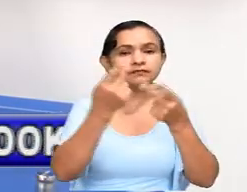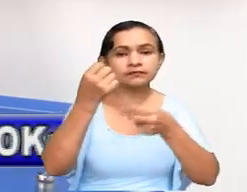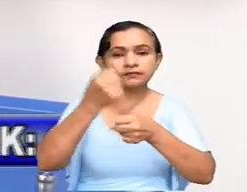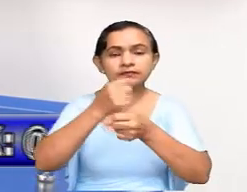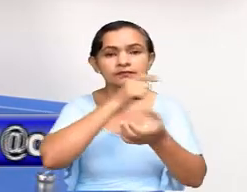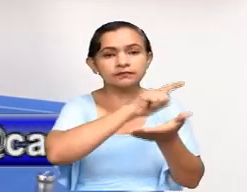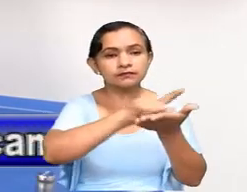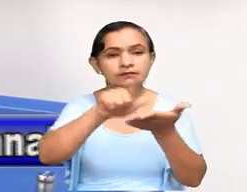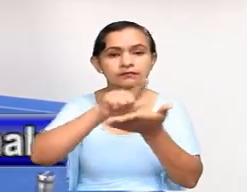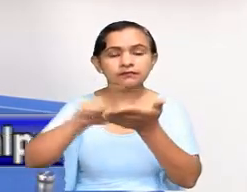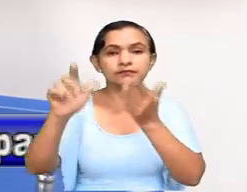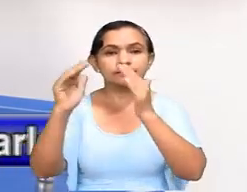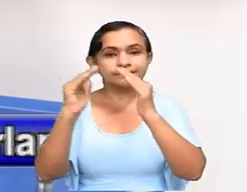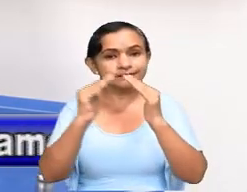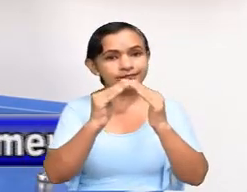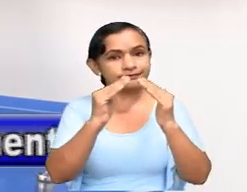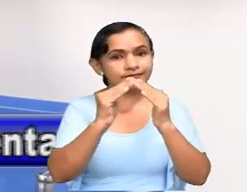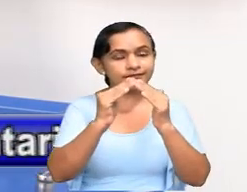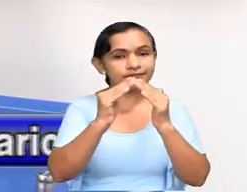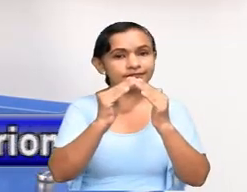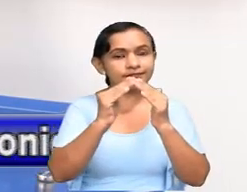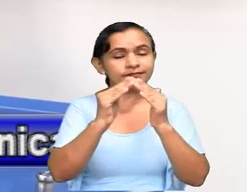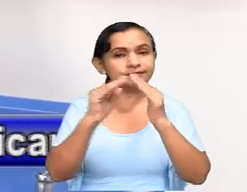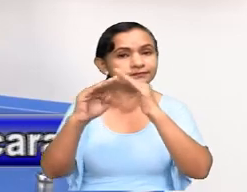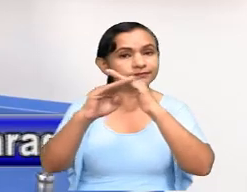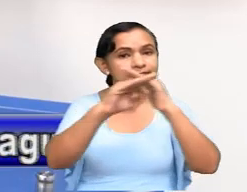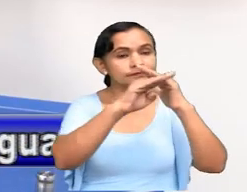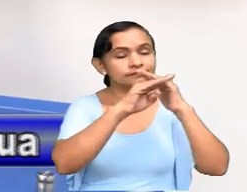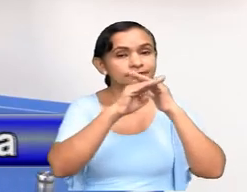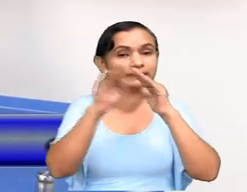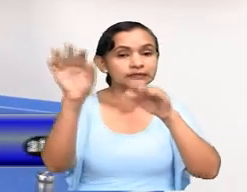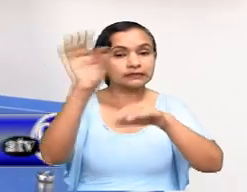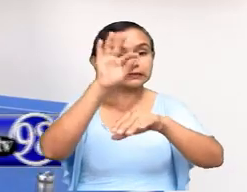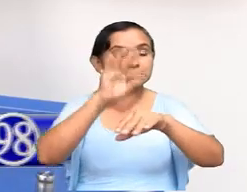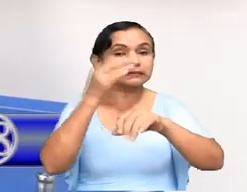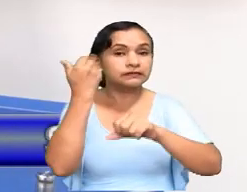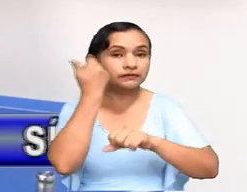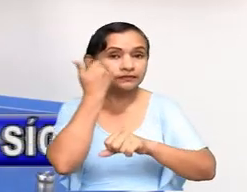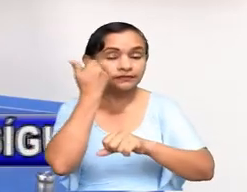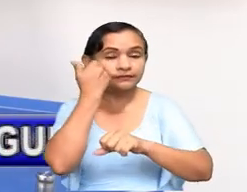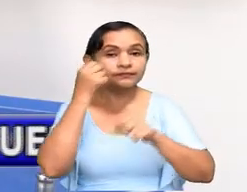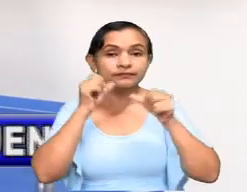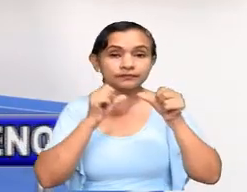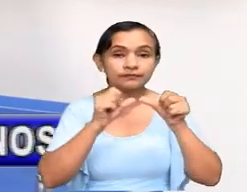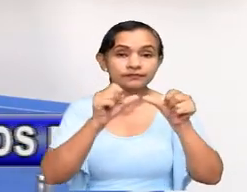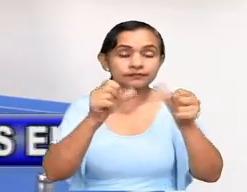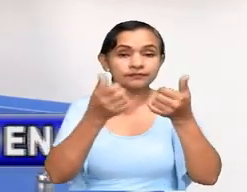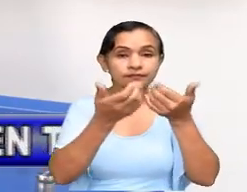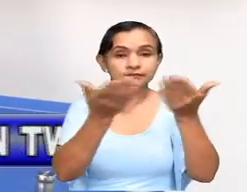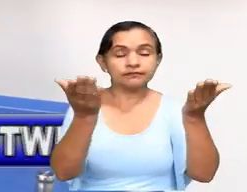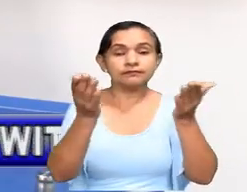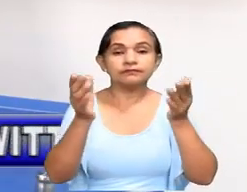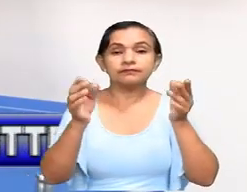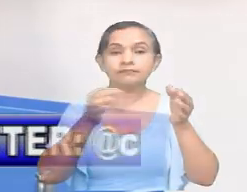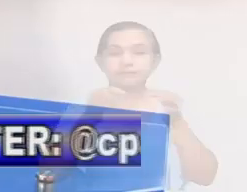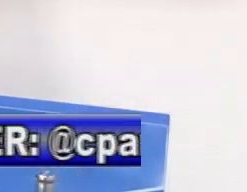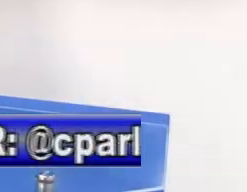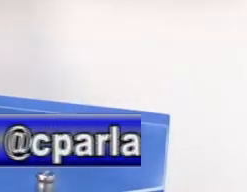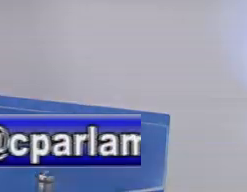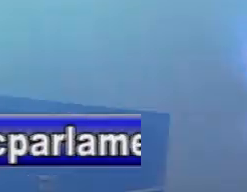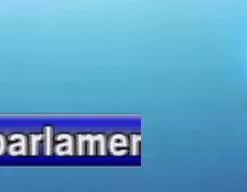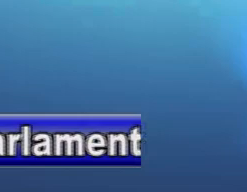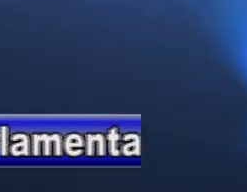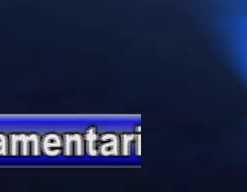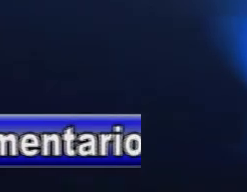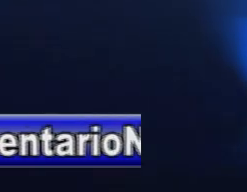de limpieza en los hogares. Esto para evitar que se formen criaderos de zancudo. A continuación les dejamos el reporte completo.